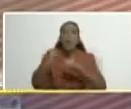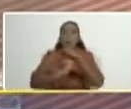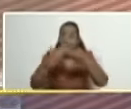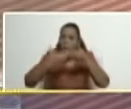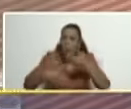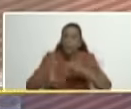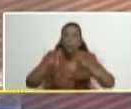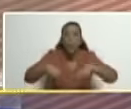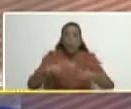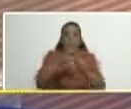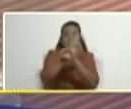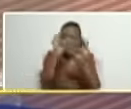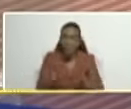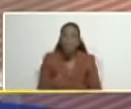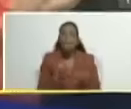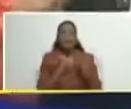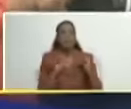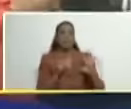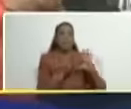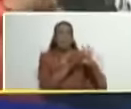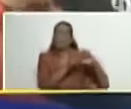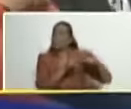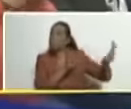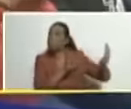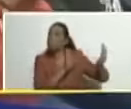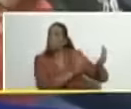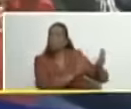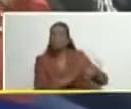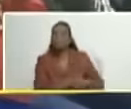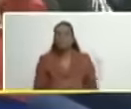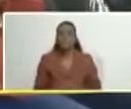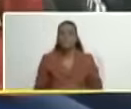para una nueva etapa de independencia, de soberanía.